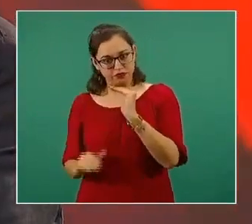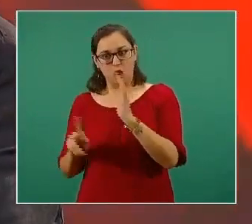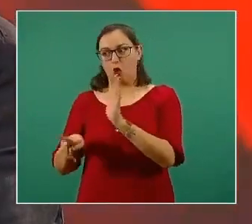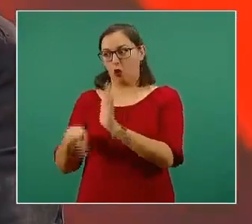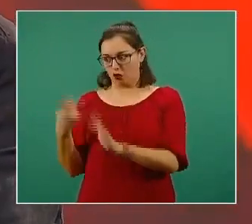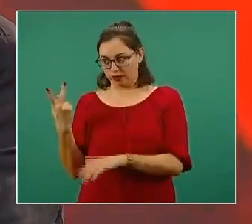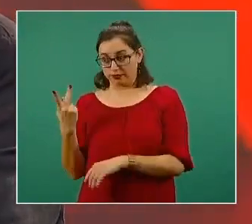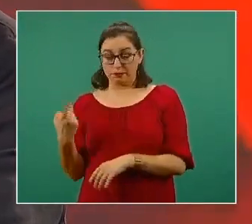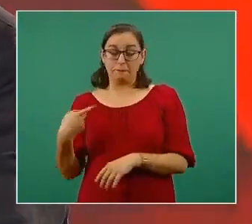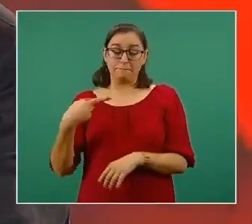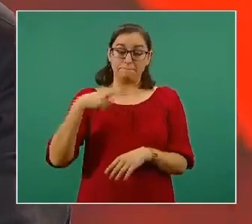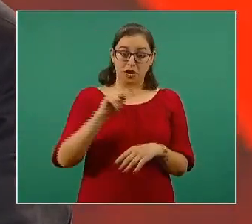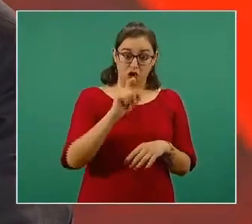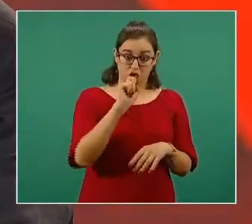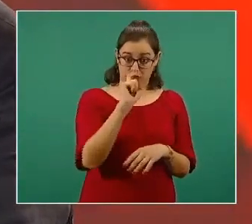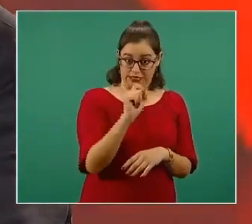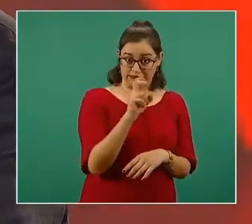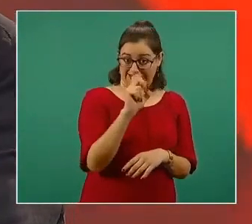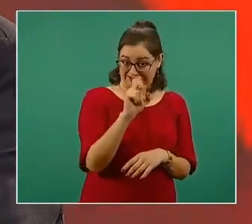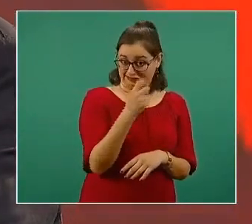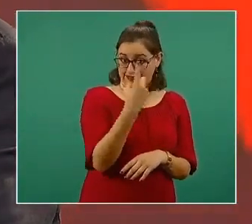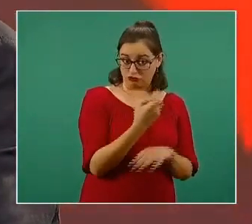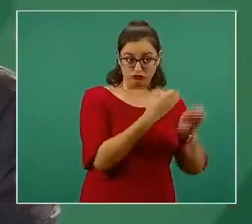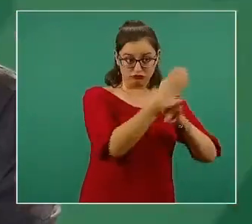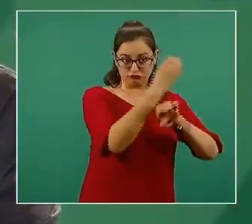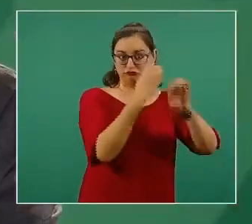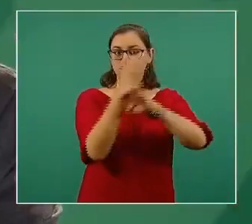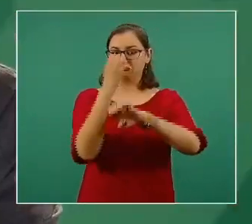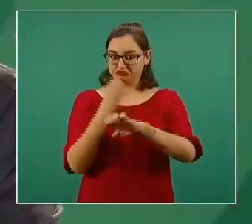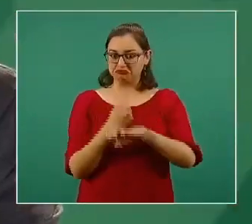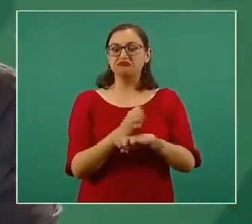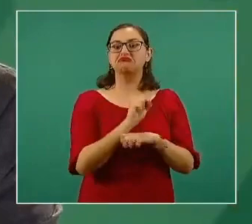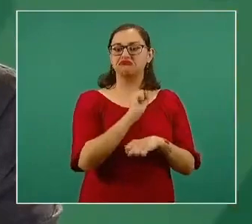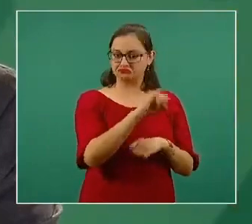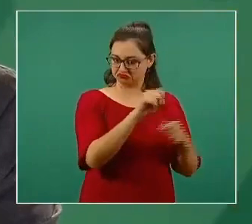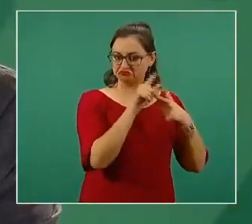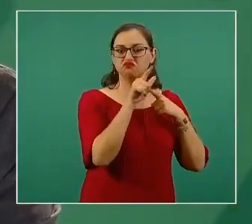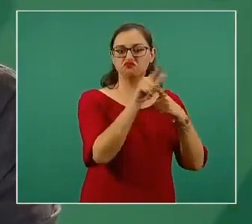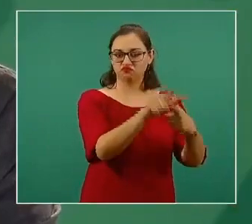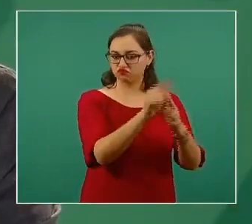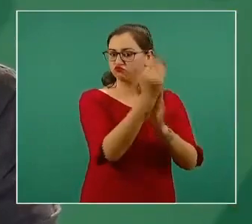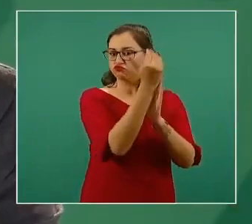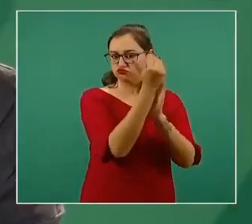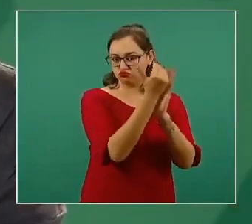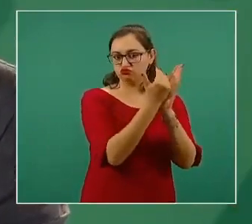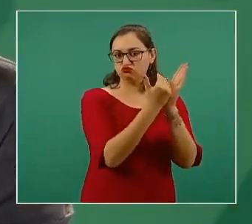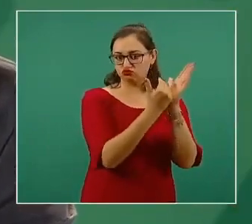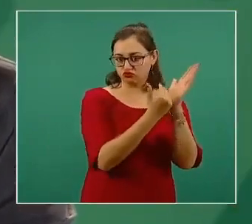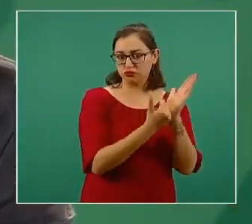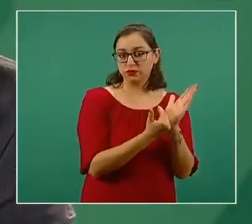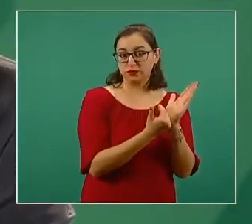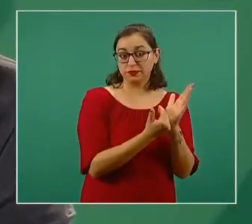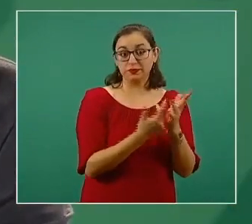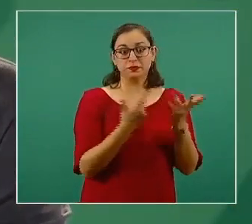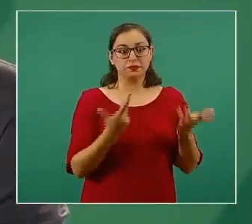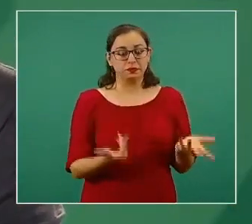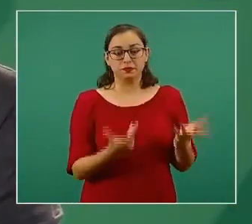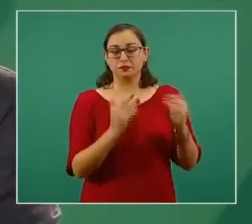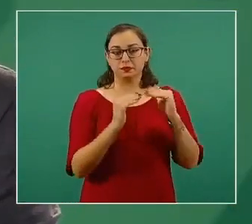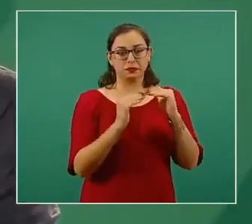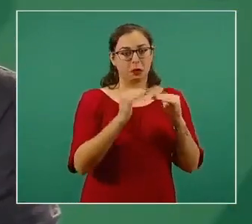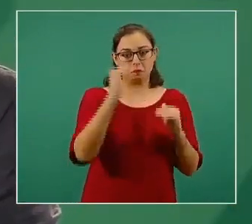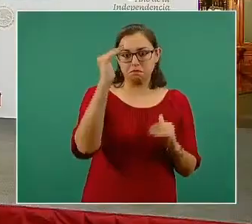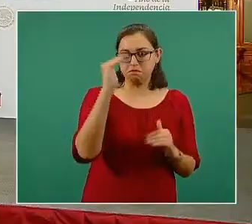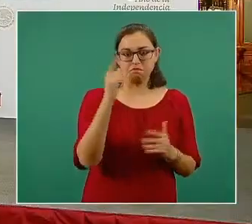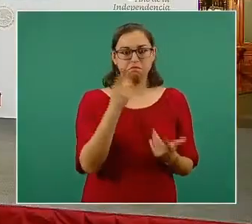31 entidades federativas, tiene una tendencia sostenida a la baja o cuando menos no tiene un incremento